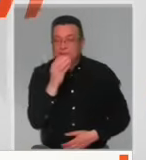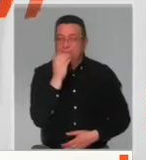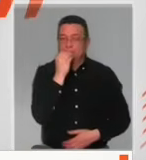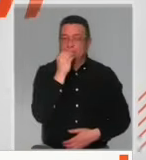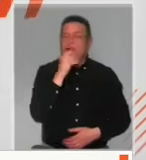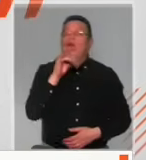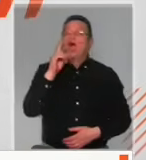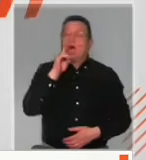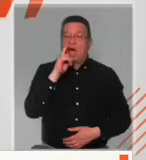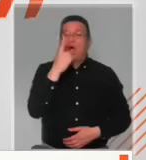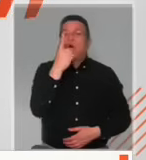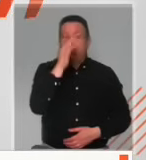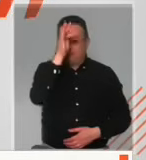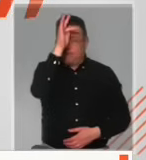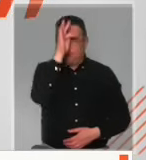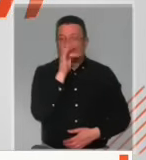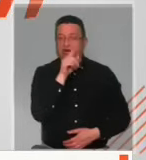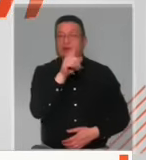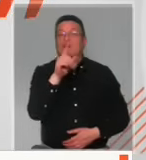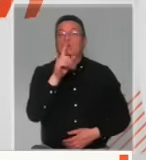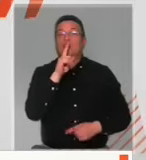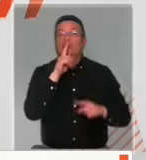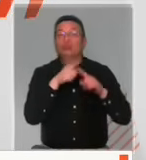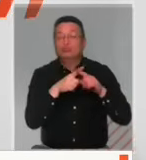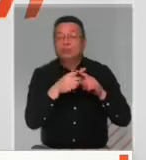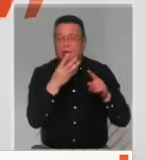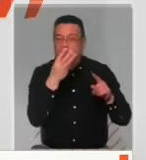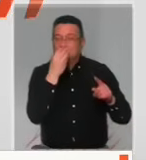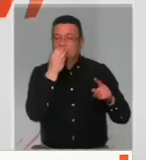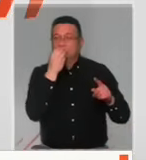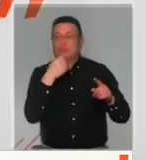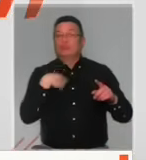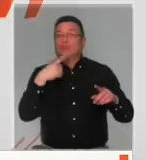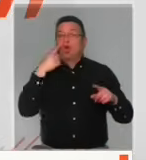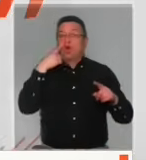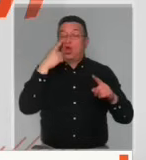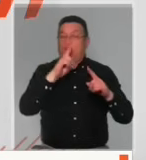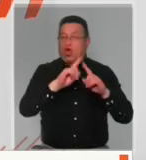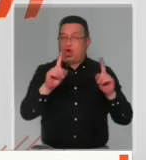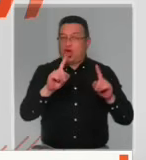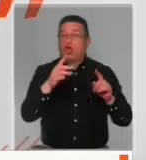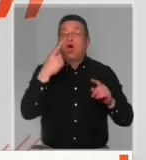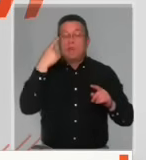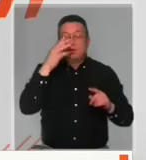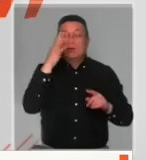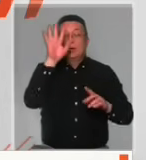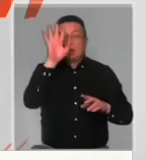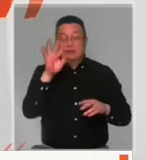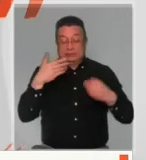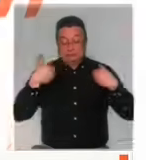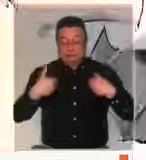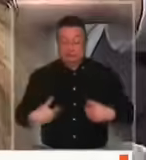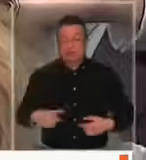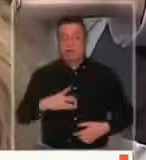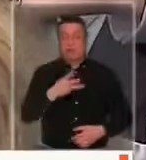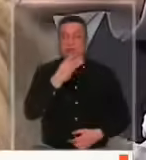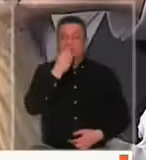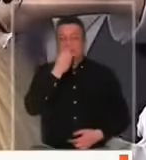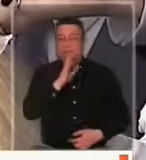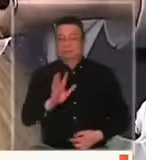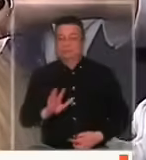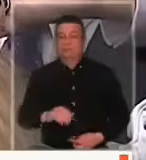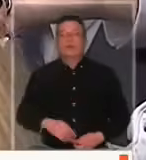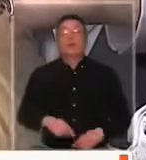mencionó a uno de los funcionarios como el... No lo conocí y tampoco lo describió físicamente. No